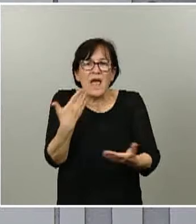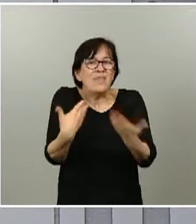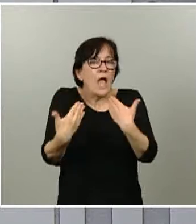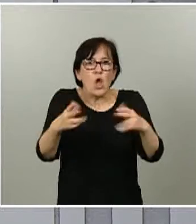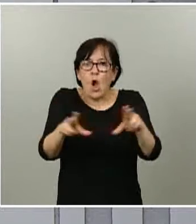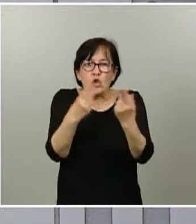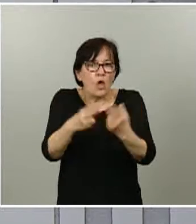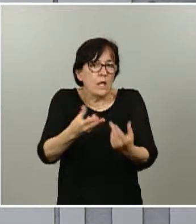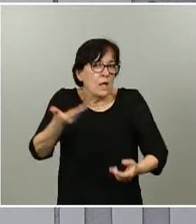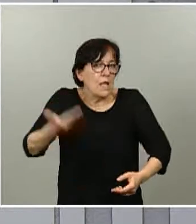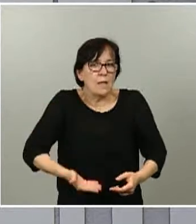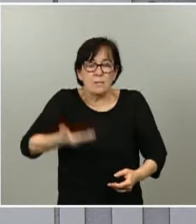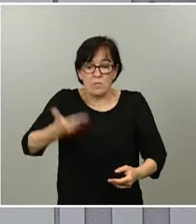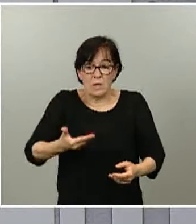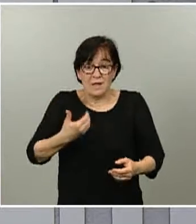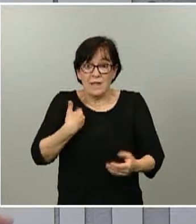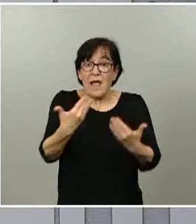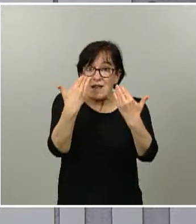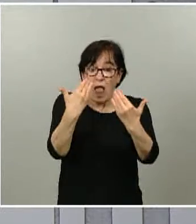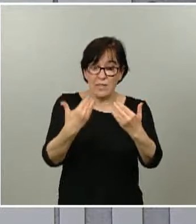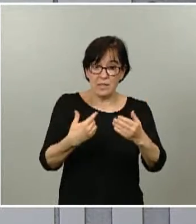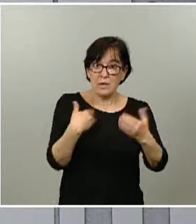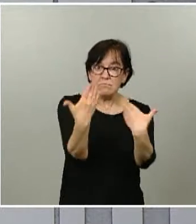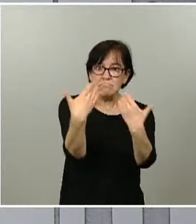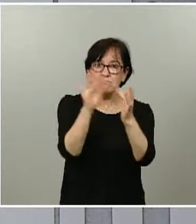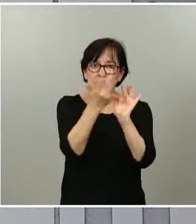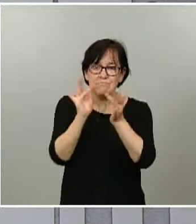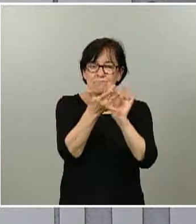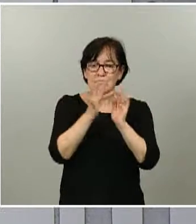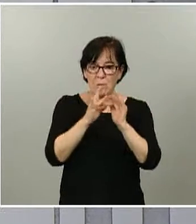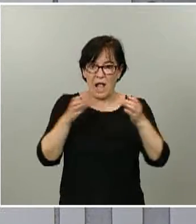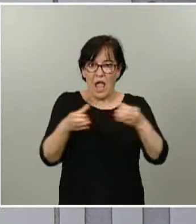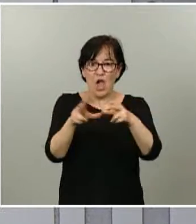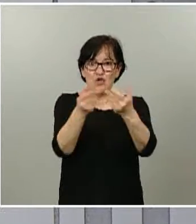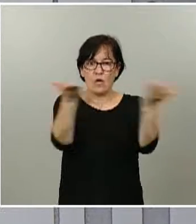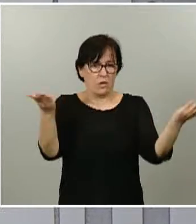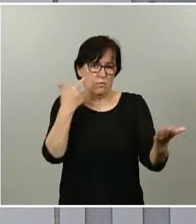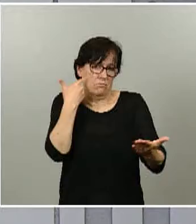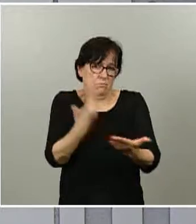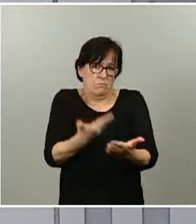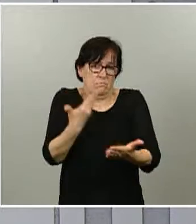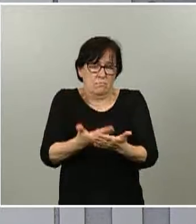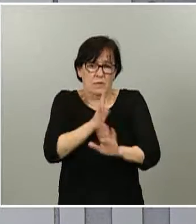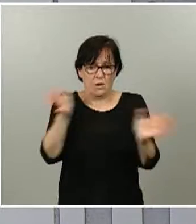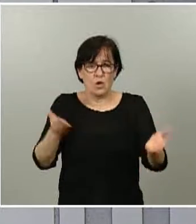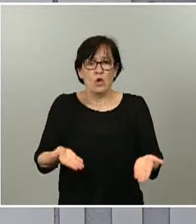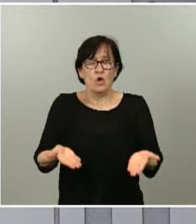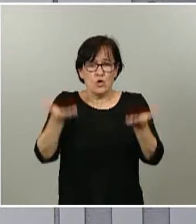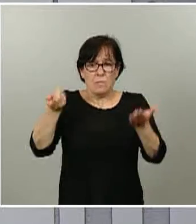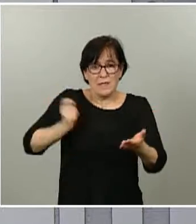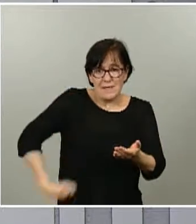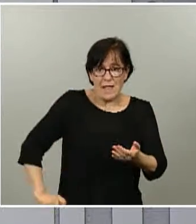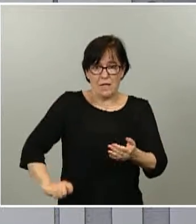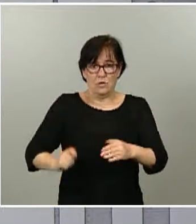los frutos que ha dado el diálogo social para el conjunto de la sociedad han sido evidentes. en la subida del salario mínimo interprofesional o